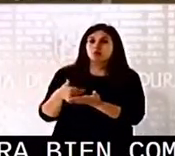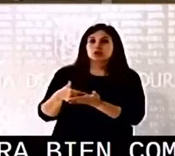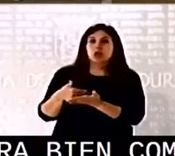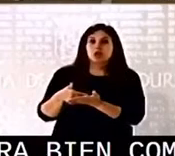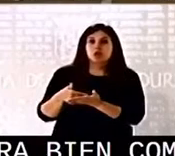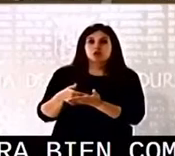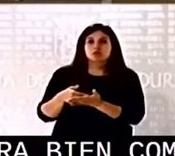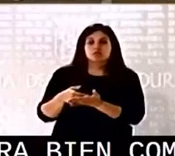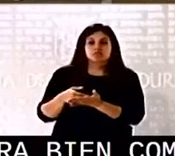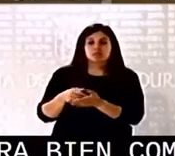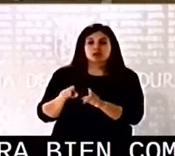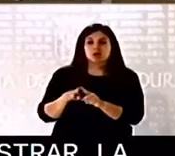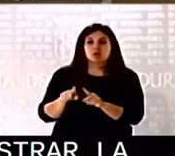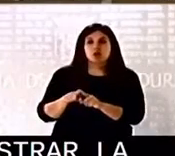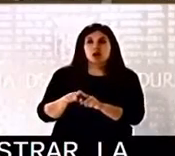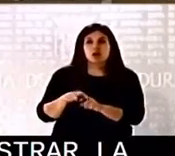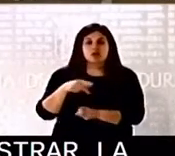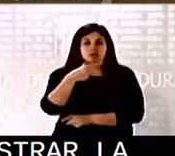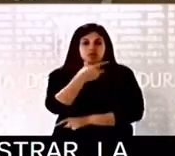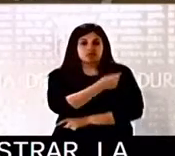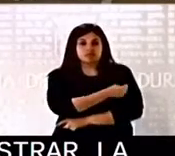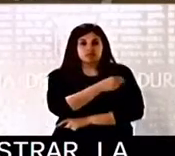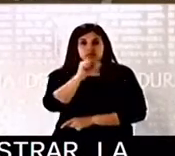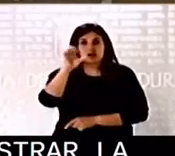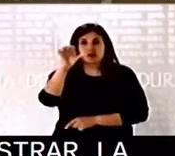de administrar la vacuna de AstraZeneca